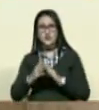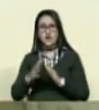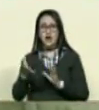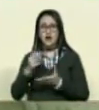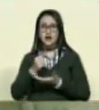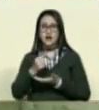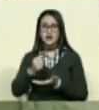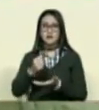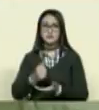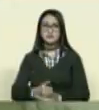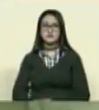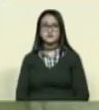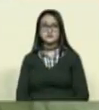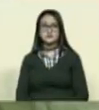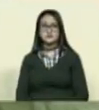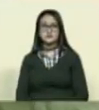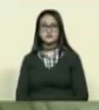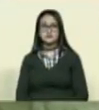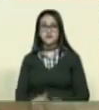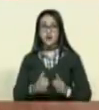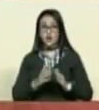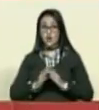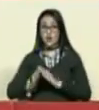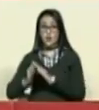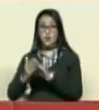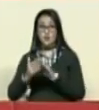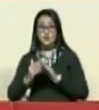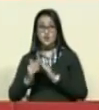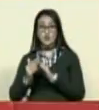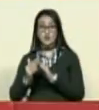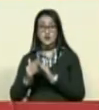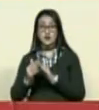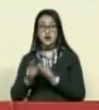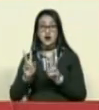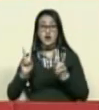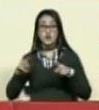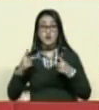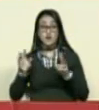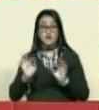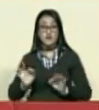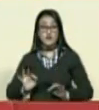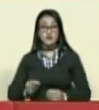CLAP, que es las comunas en una nueva dimensión.